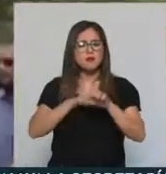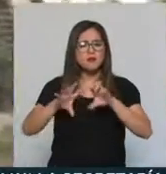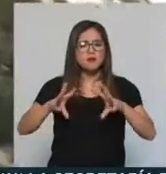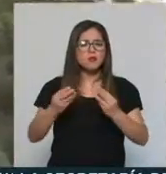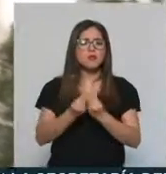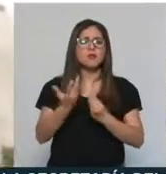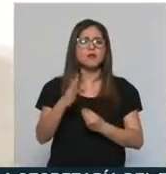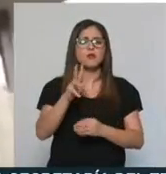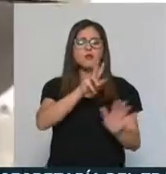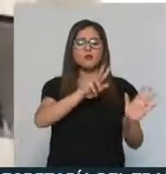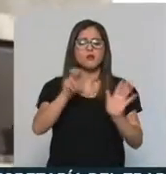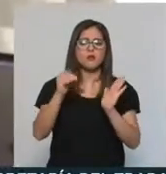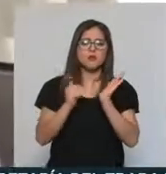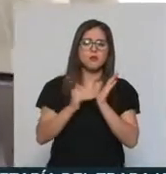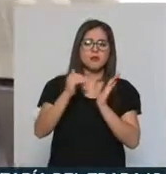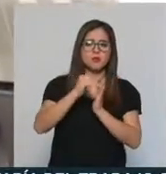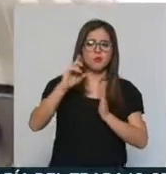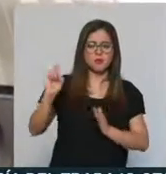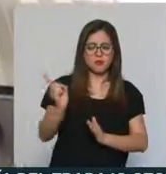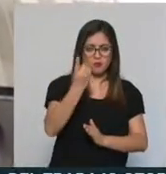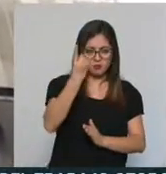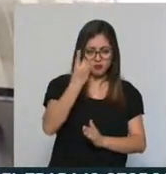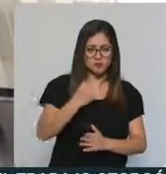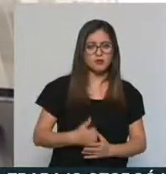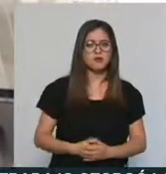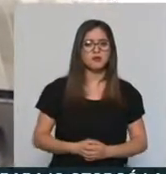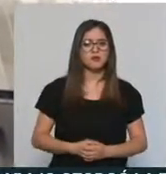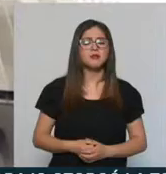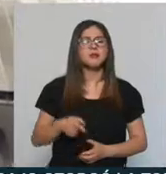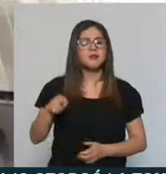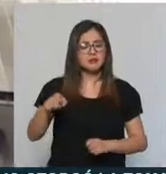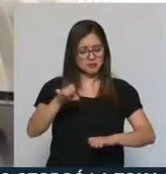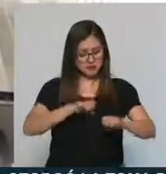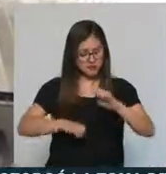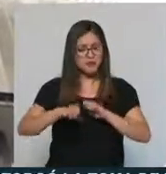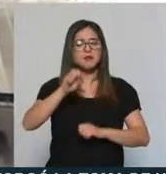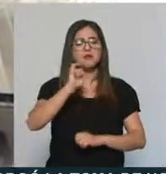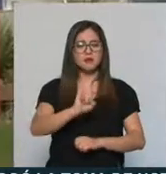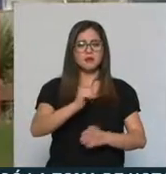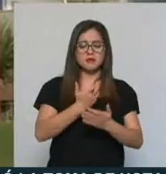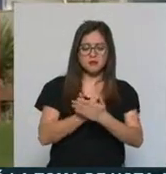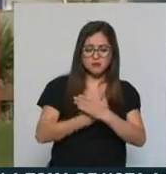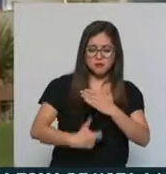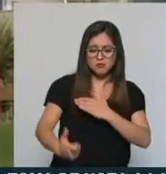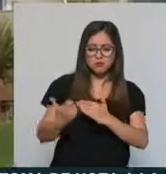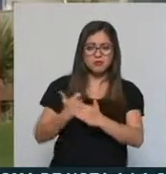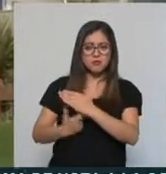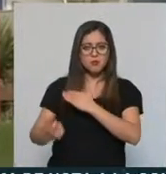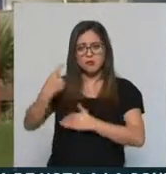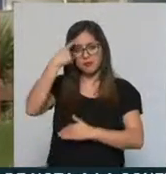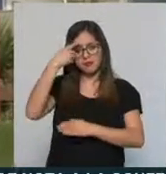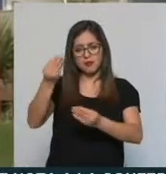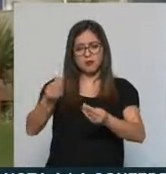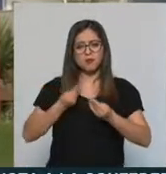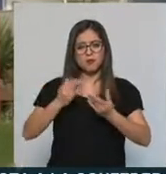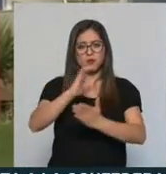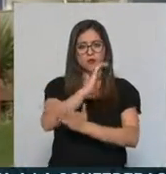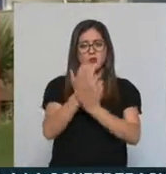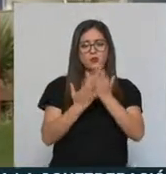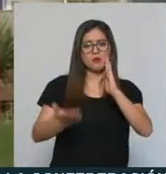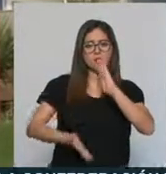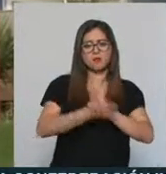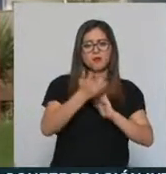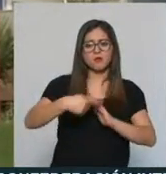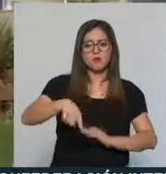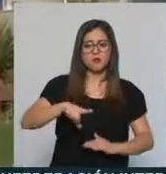$800 millones que la empresa ha aceptado que dio en sobornos para obtener contratos de obra pública a